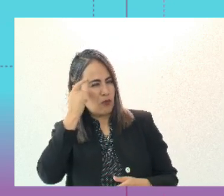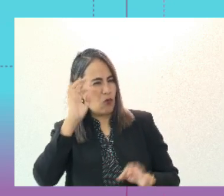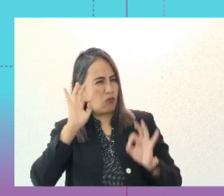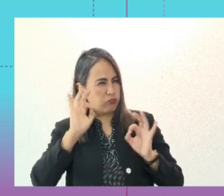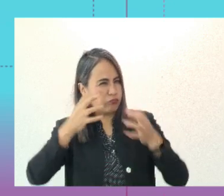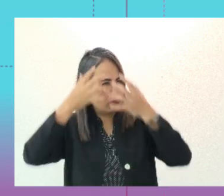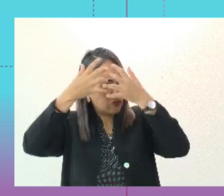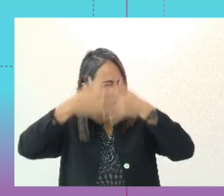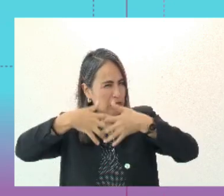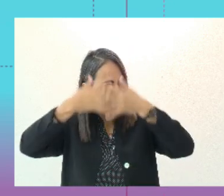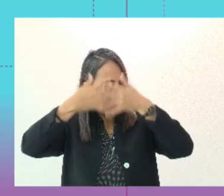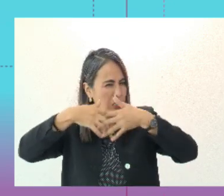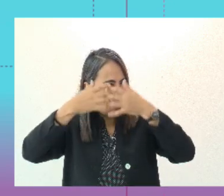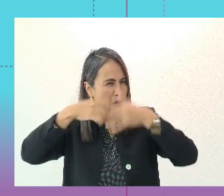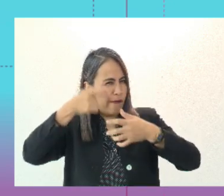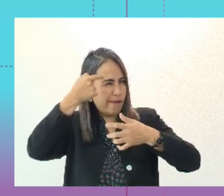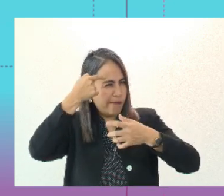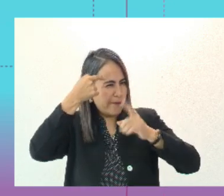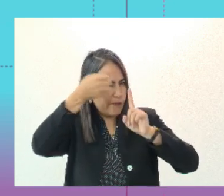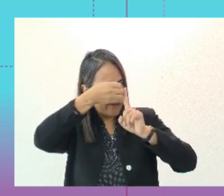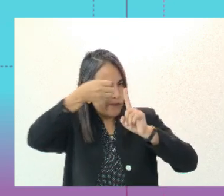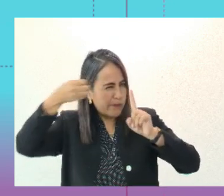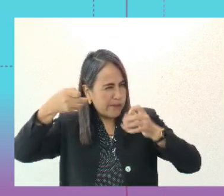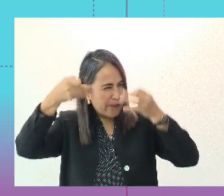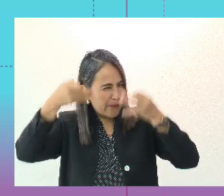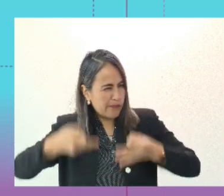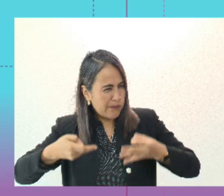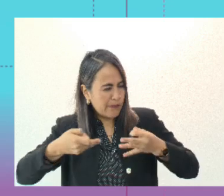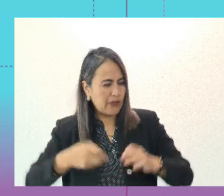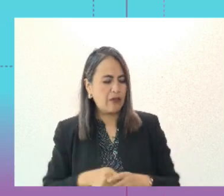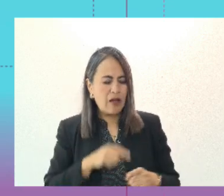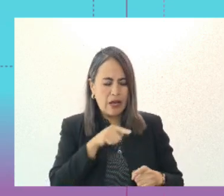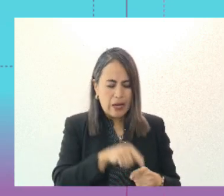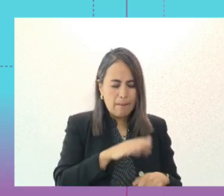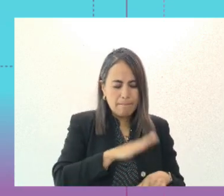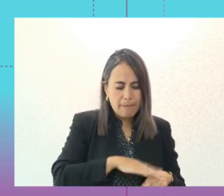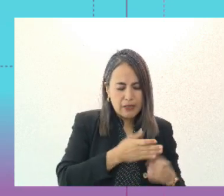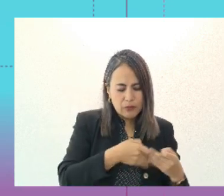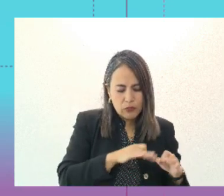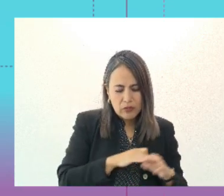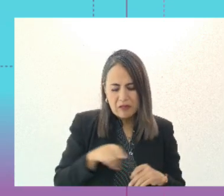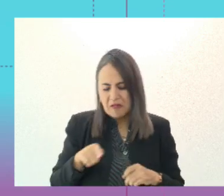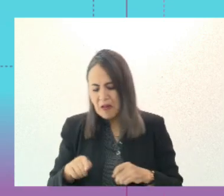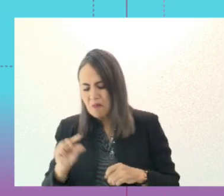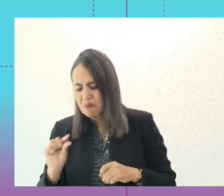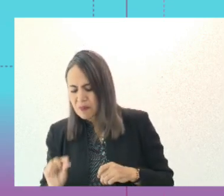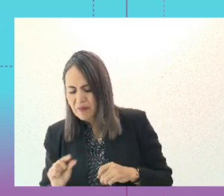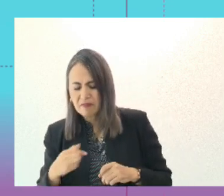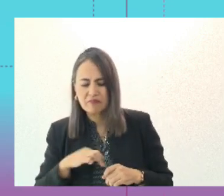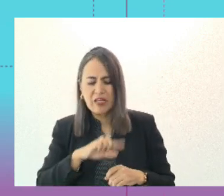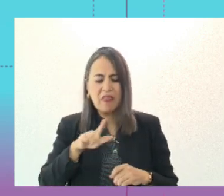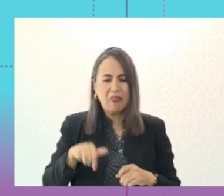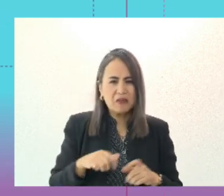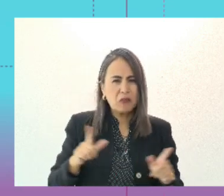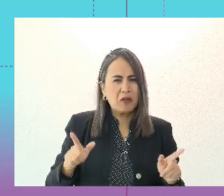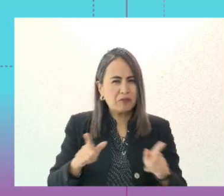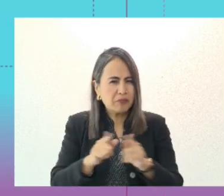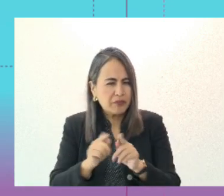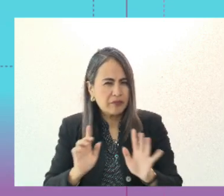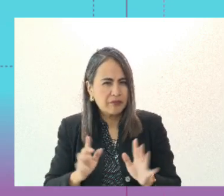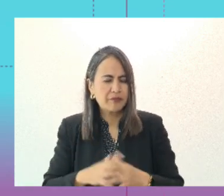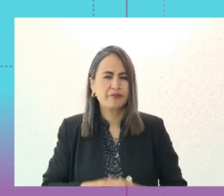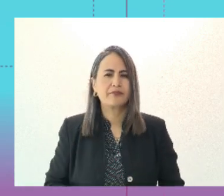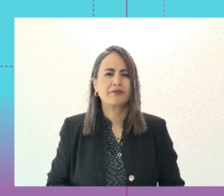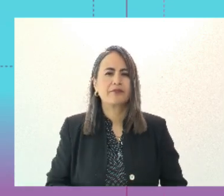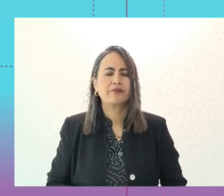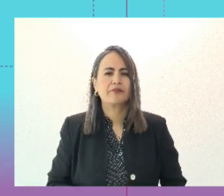un silogismo de lógica formal. Premisa menor, premisa mayor, conclusión, ¿no? Bajo esta idea